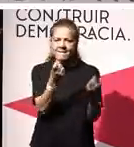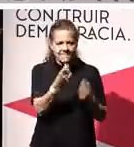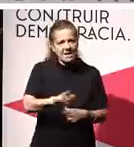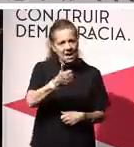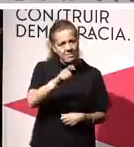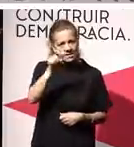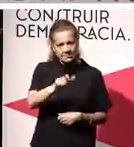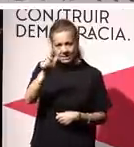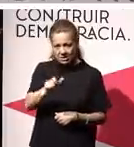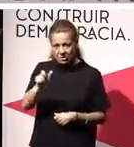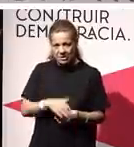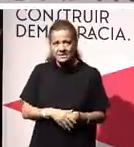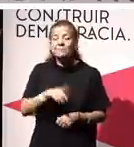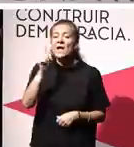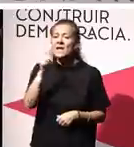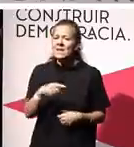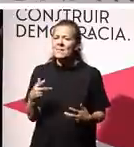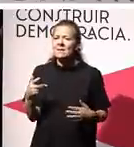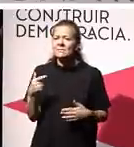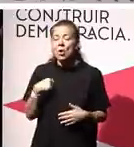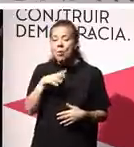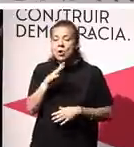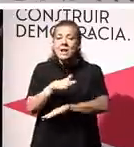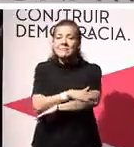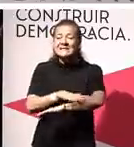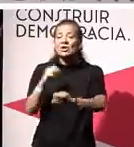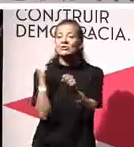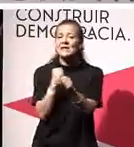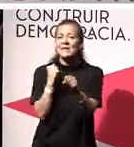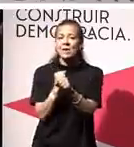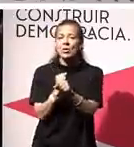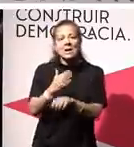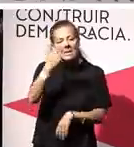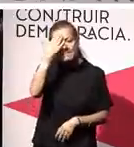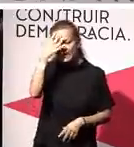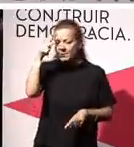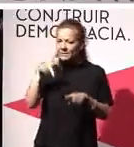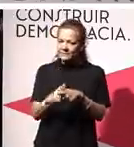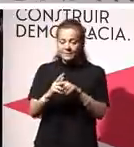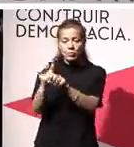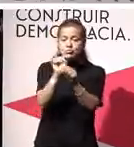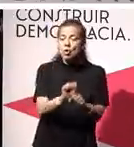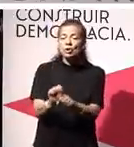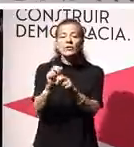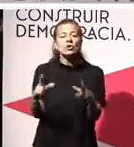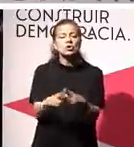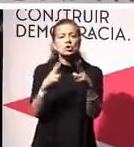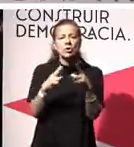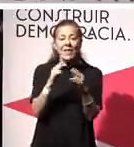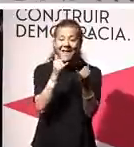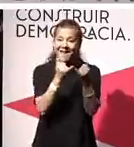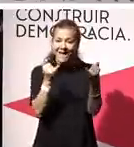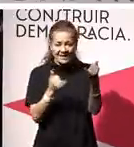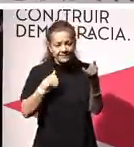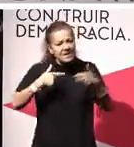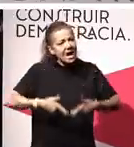muchísimas personas más. Y hemos aportado, a través del Ministerio de Trabajo, el principal mecanismo de protección social frente a la crisis,